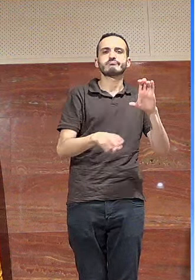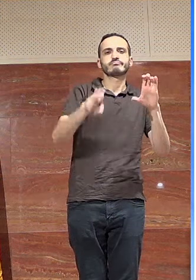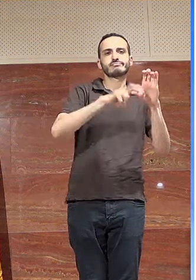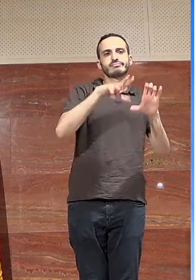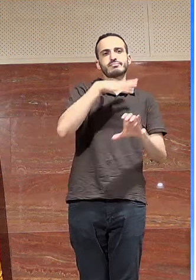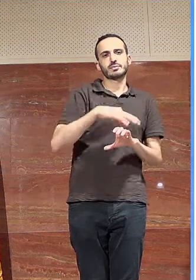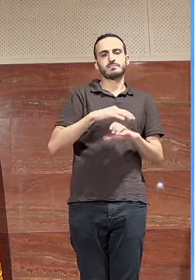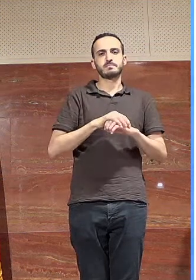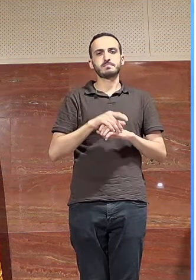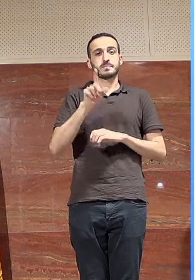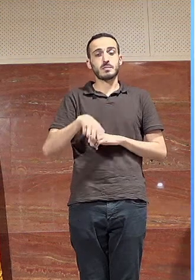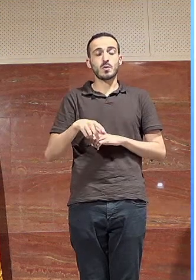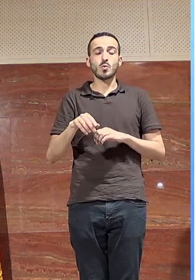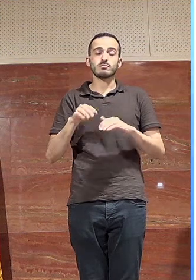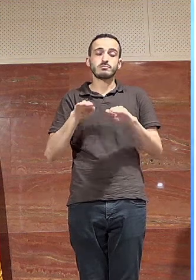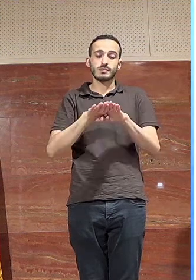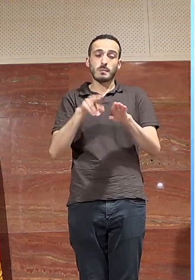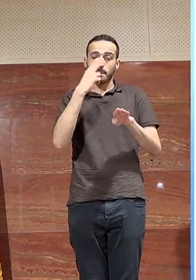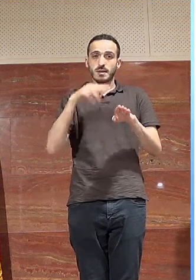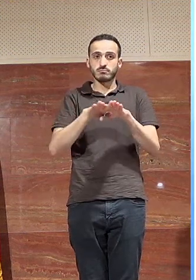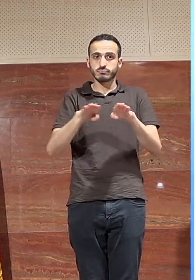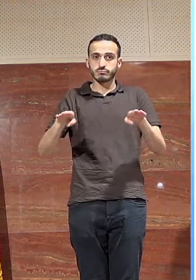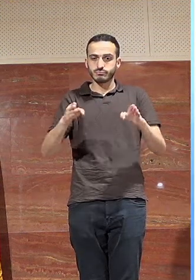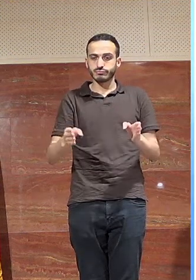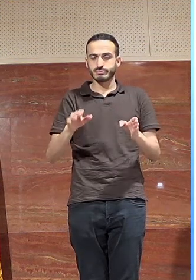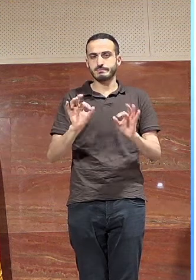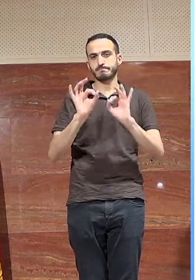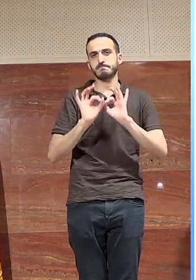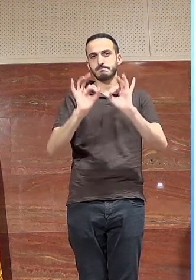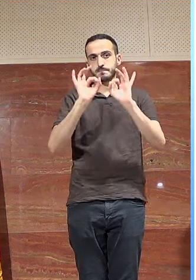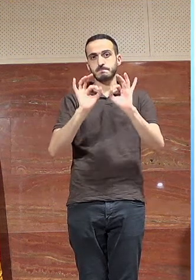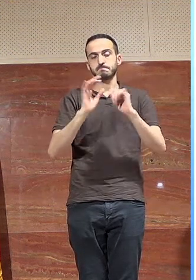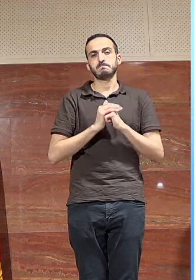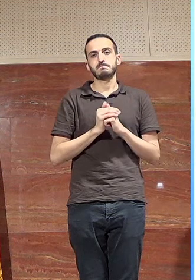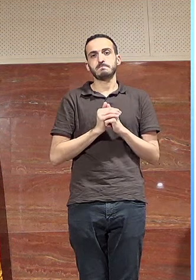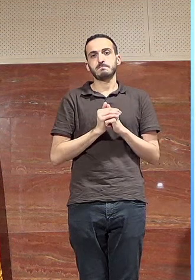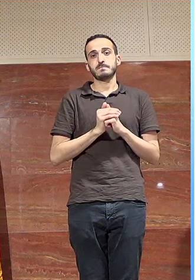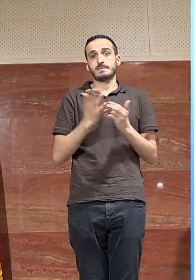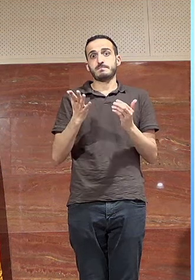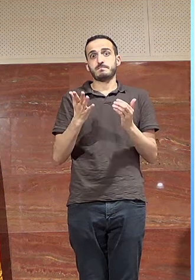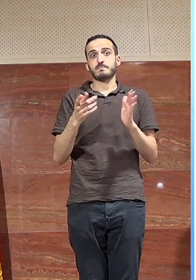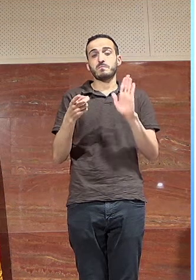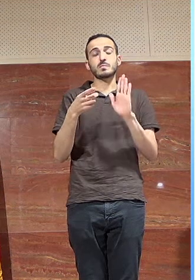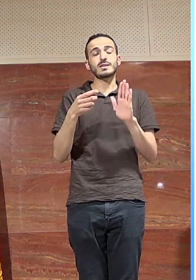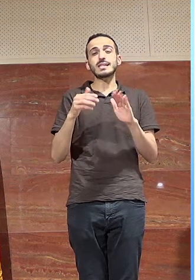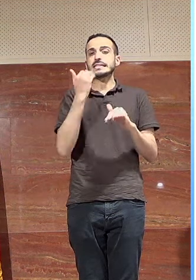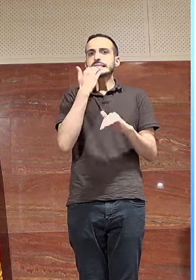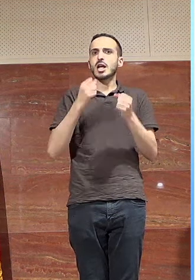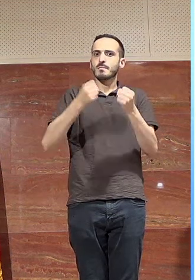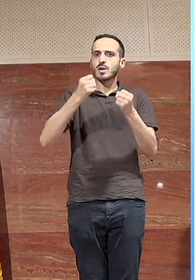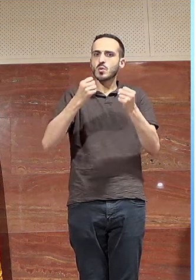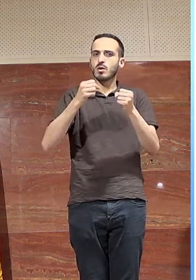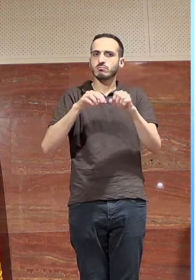Escalón escamoteable, que es para eliminar la altura que en algunos vehículos